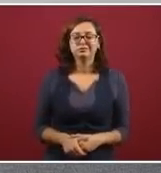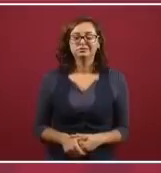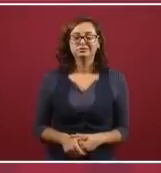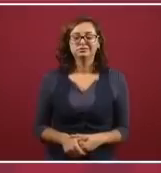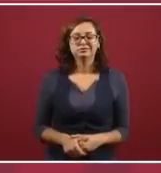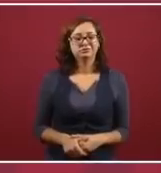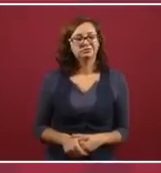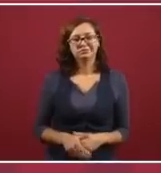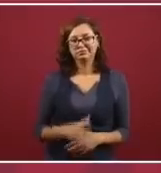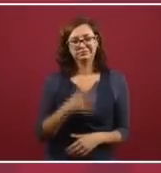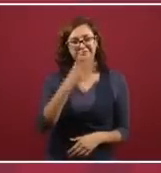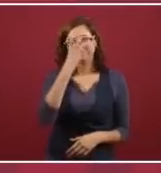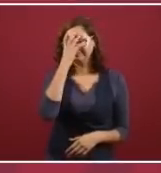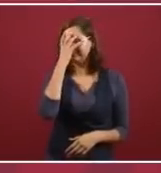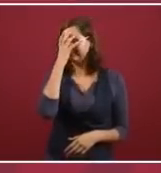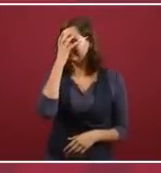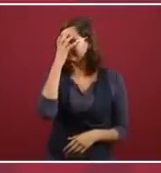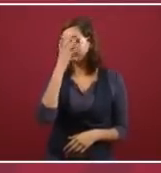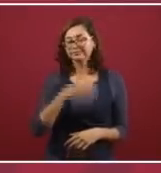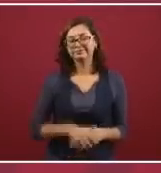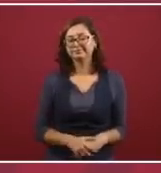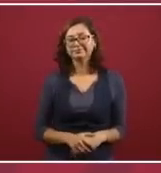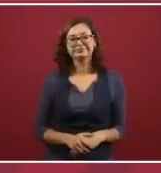Una vergüenza eso.